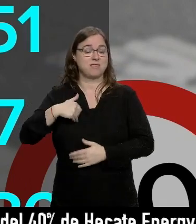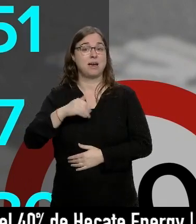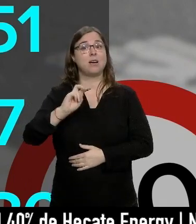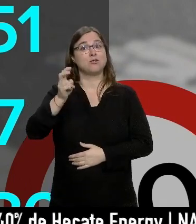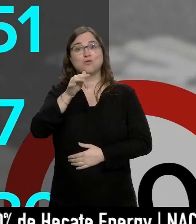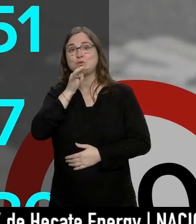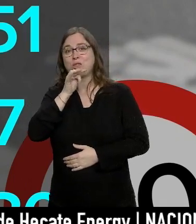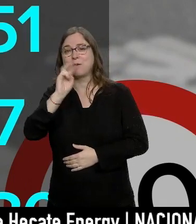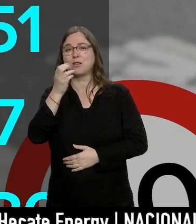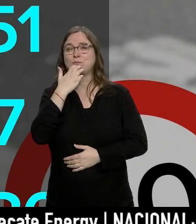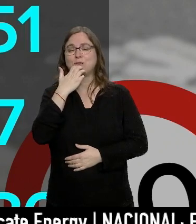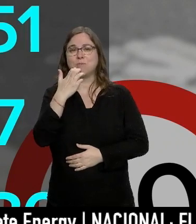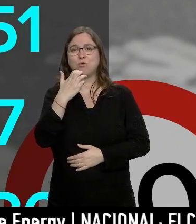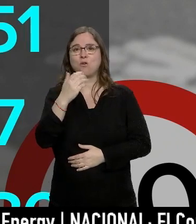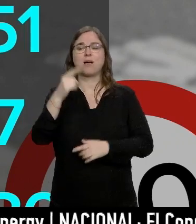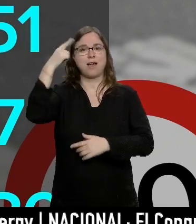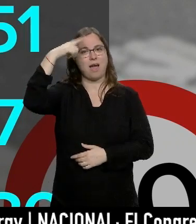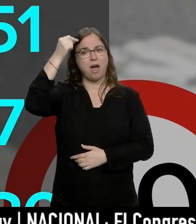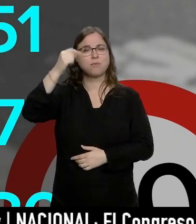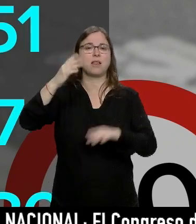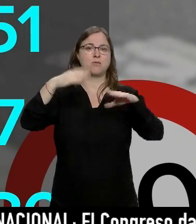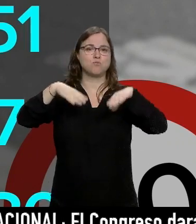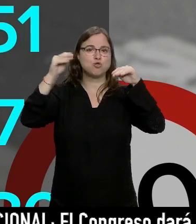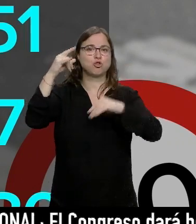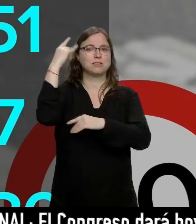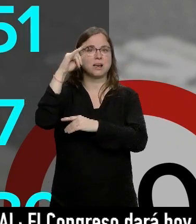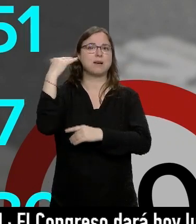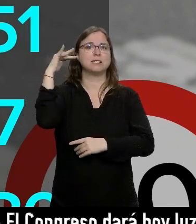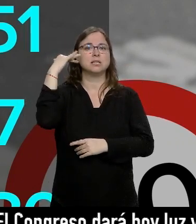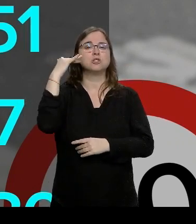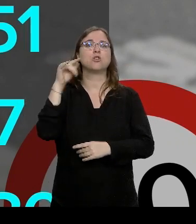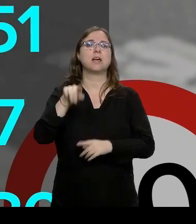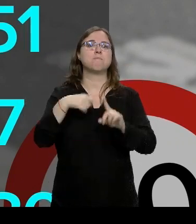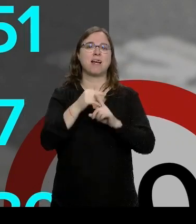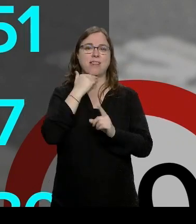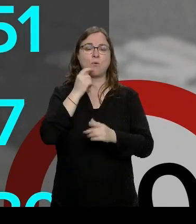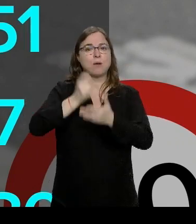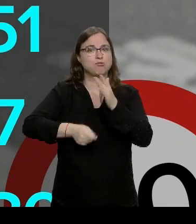ha sancionado en provincias como Ávila, Burgos, Salamanca, Soria y Zamora.